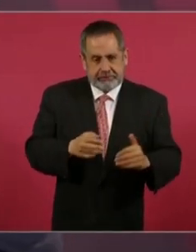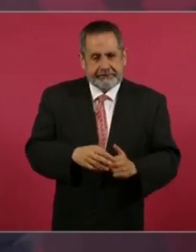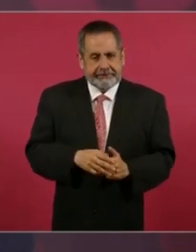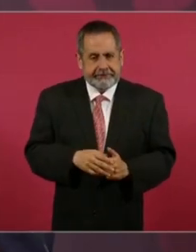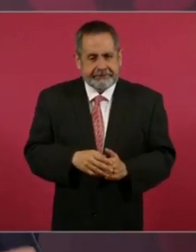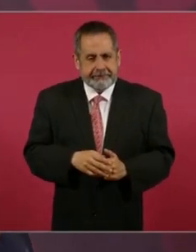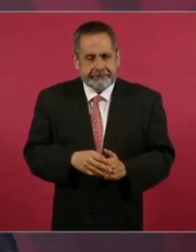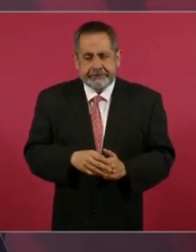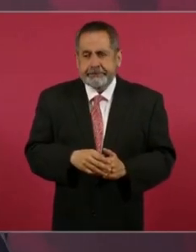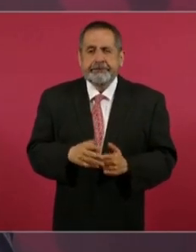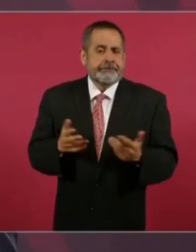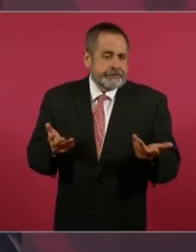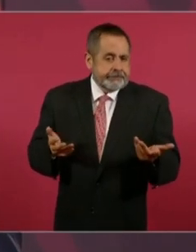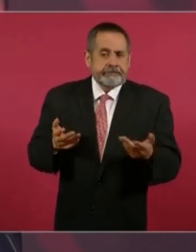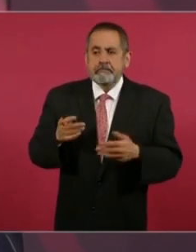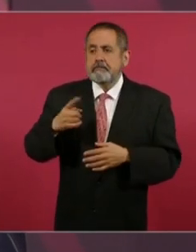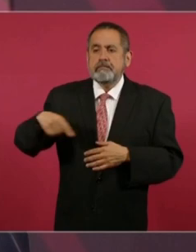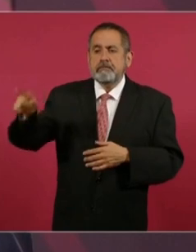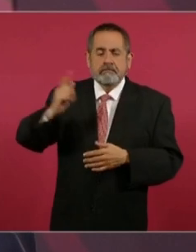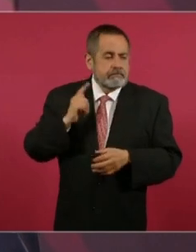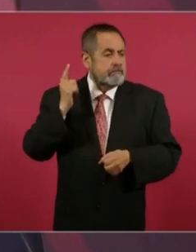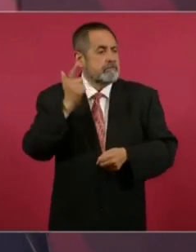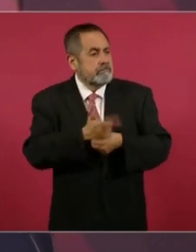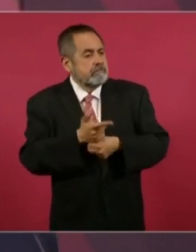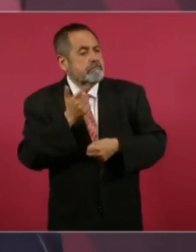se entera uno